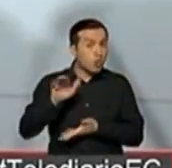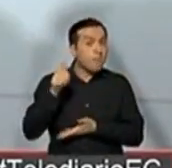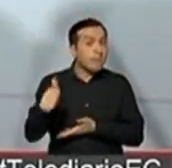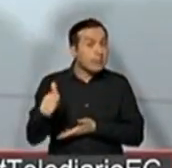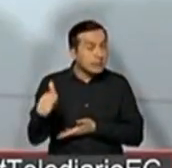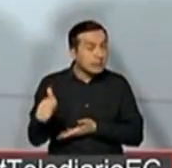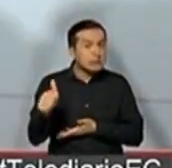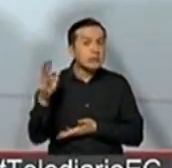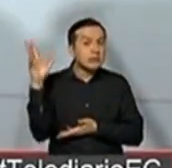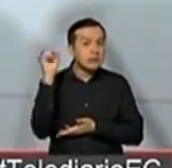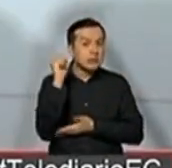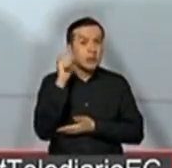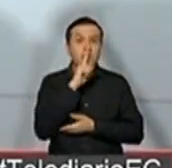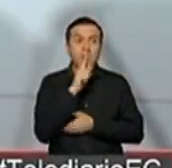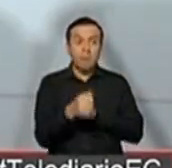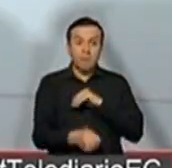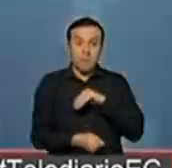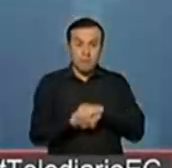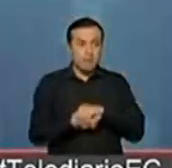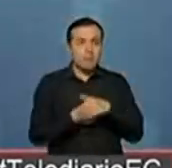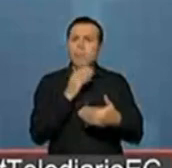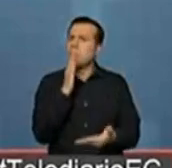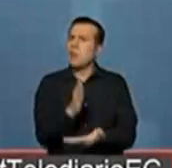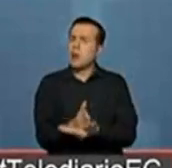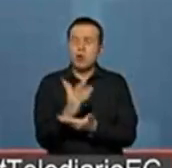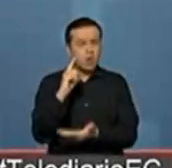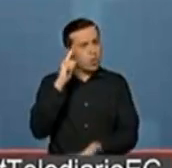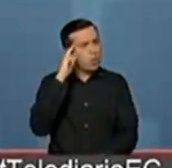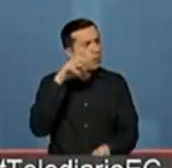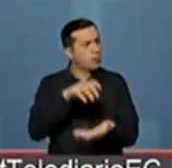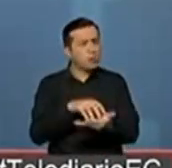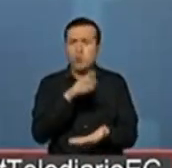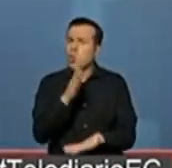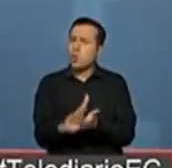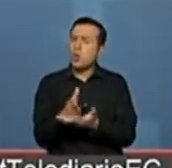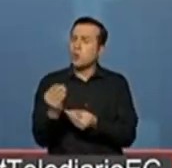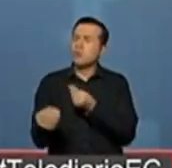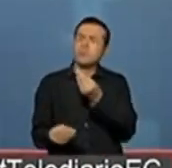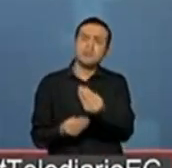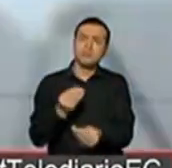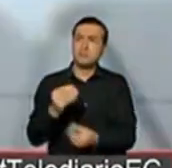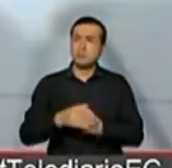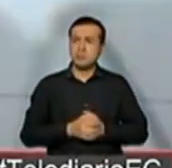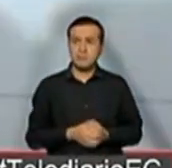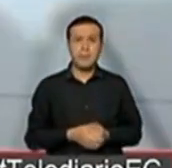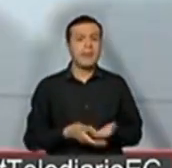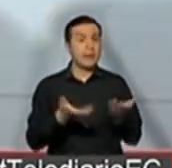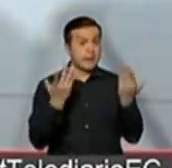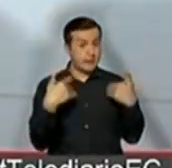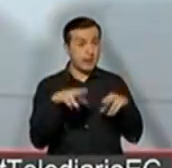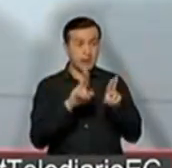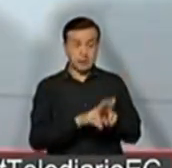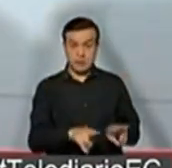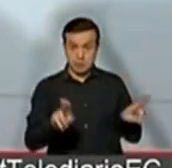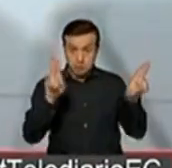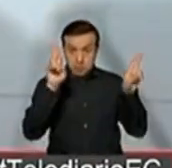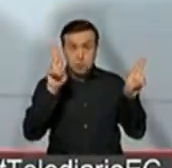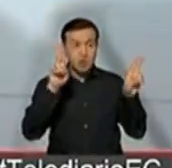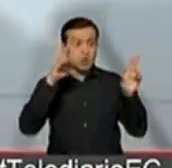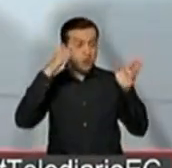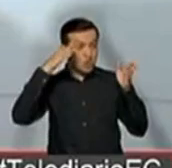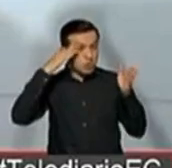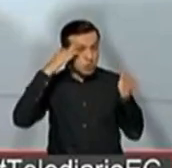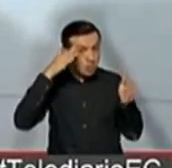permite este contrabando. ¿Y cómo atacar esto desde el gobierno? ¿Cuáles son las alternativas? Mire, ya que están las Naciones Unidas